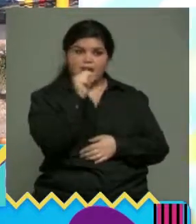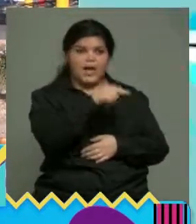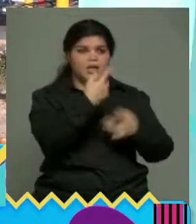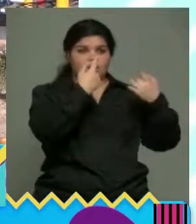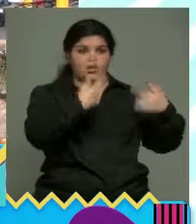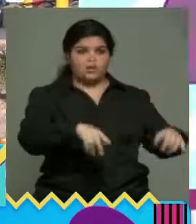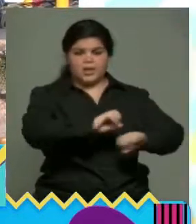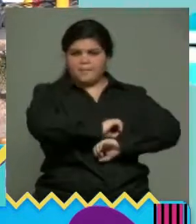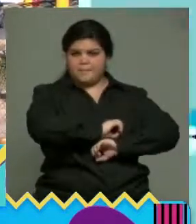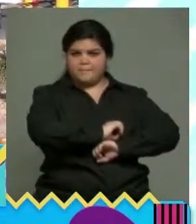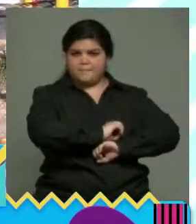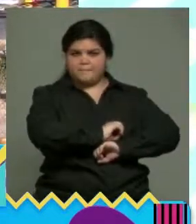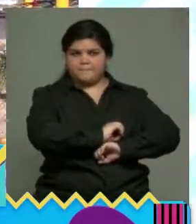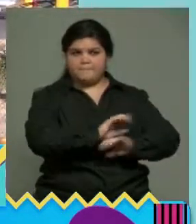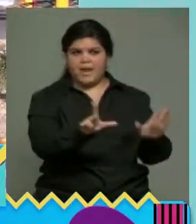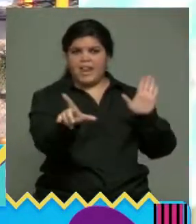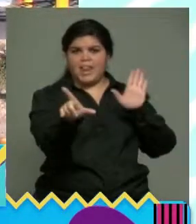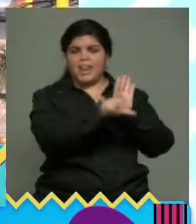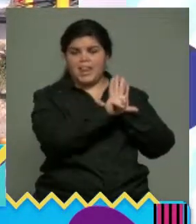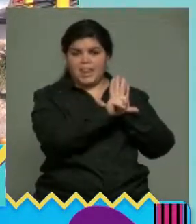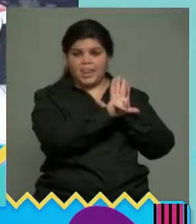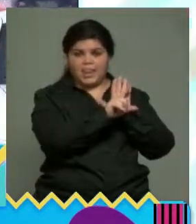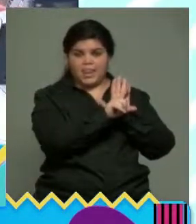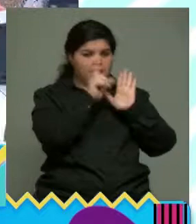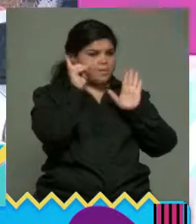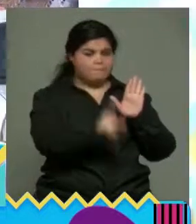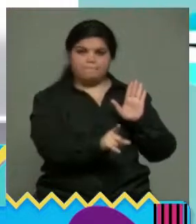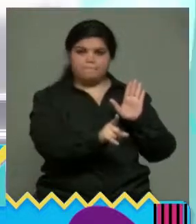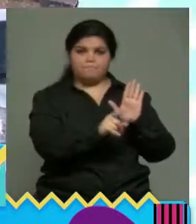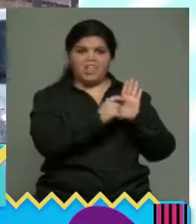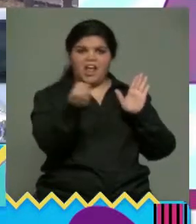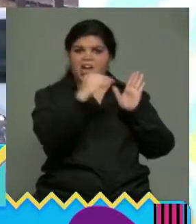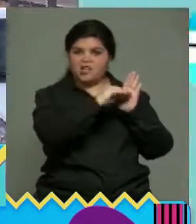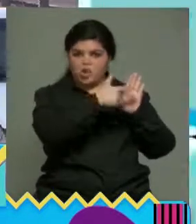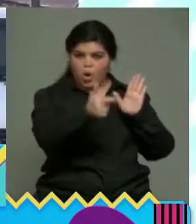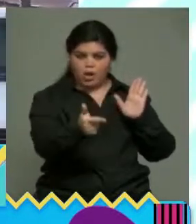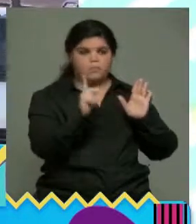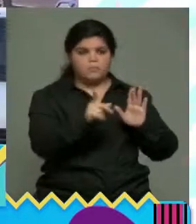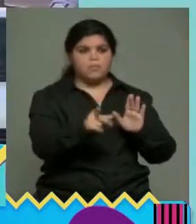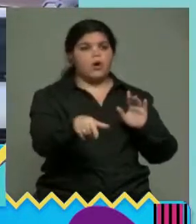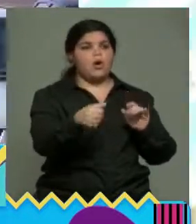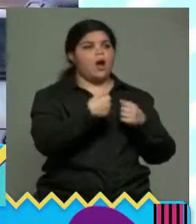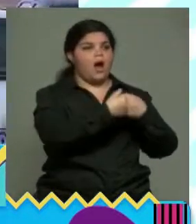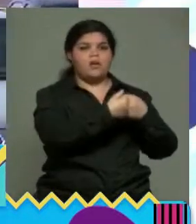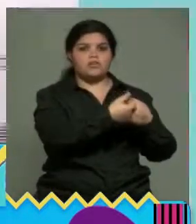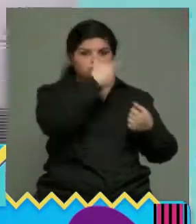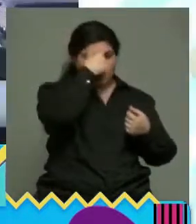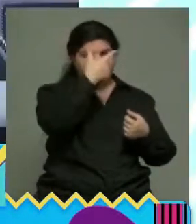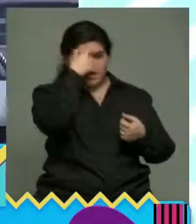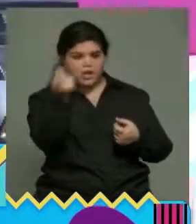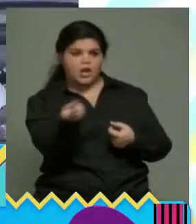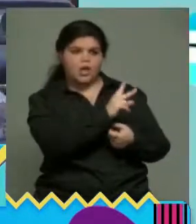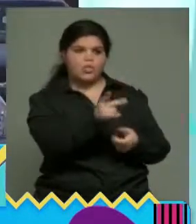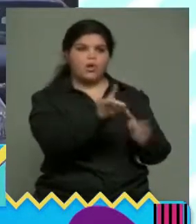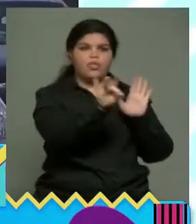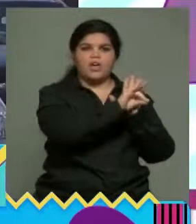hecho, en contra de toda la legislación, lo que hacen, ambos conductores se ponían de acuerdo, se pasan los datos de las distintas compañías de seguro y se